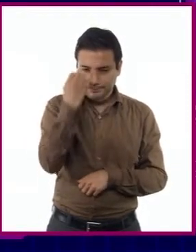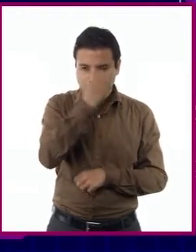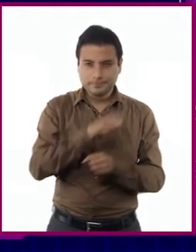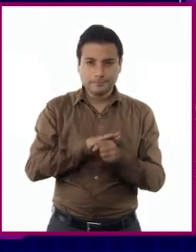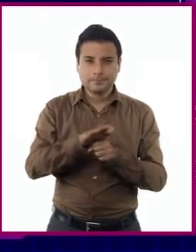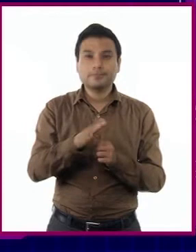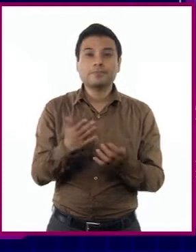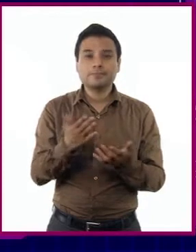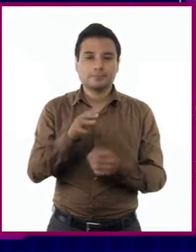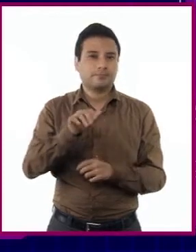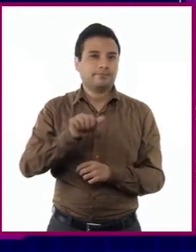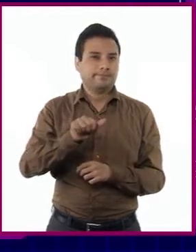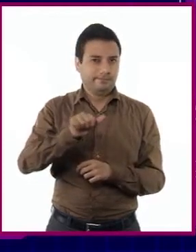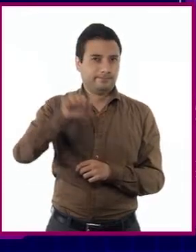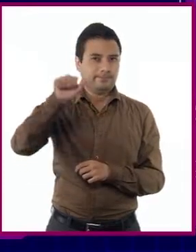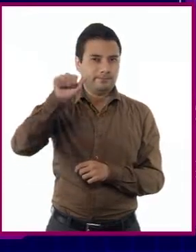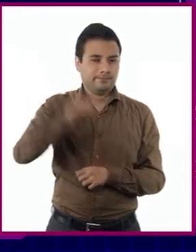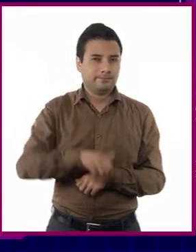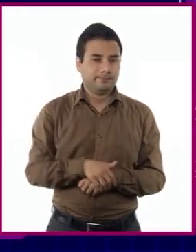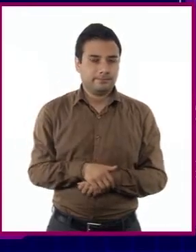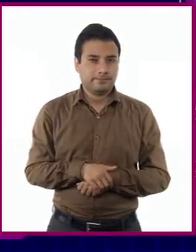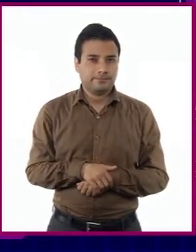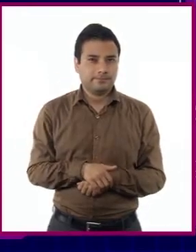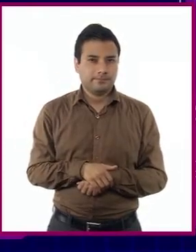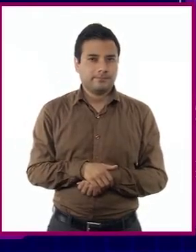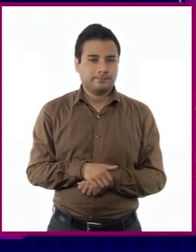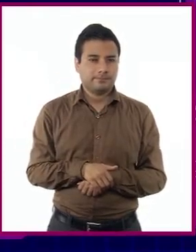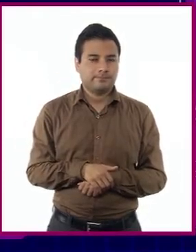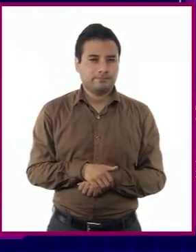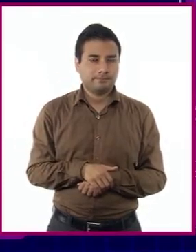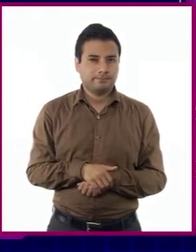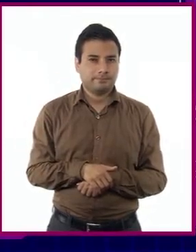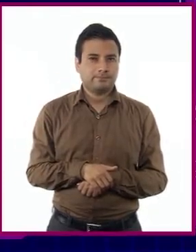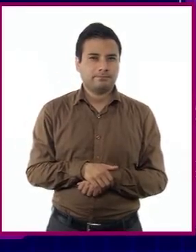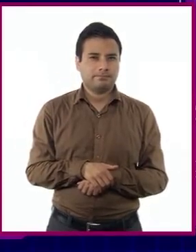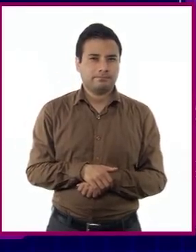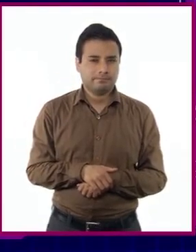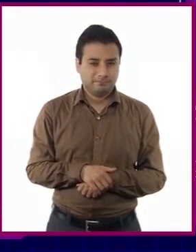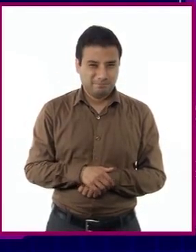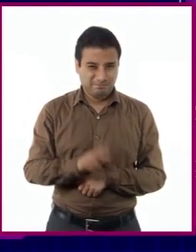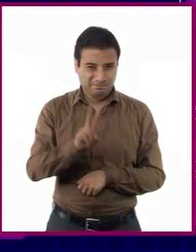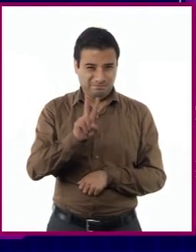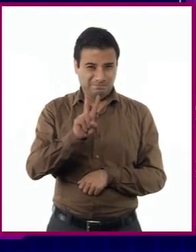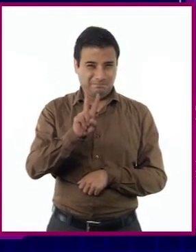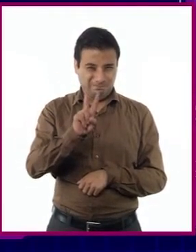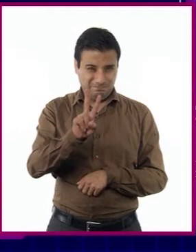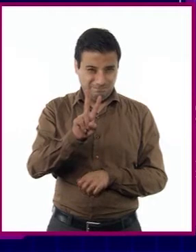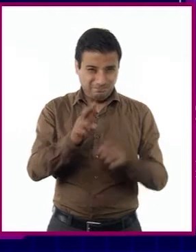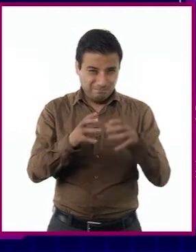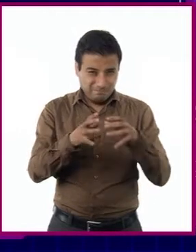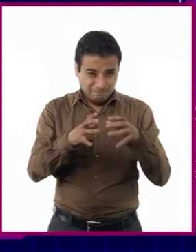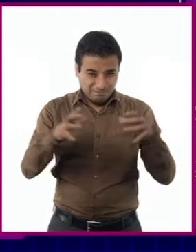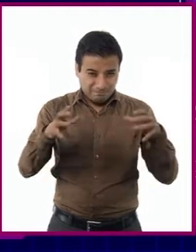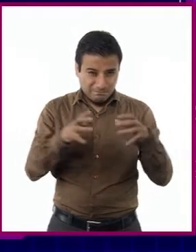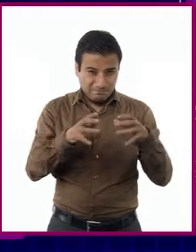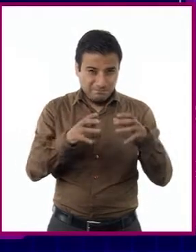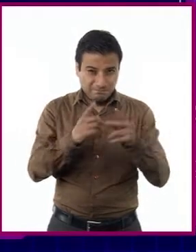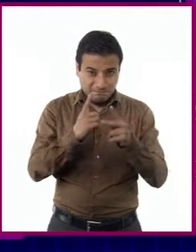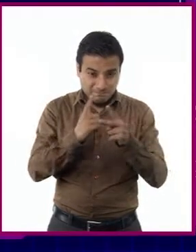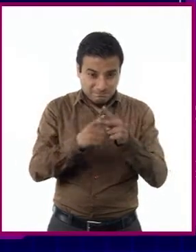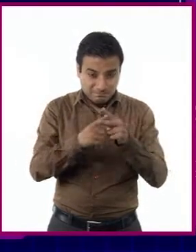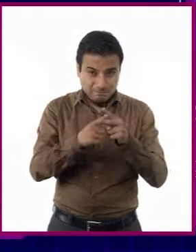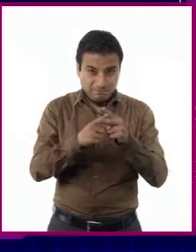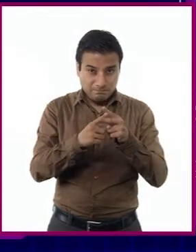altura de los cilindros conjetura el volumen el cilindro recto dependerá únicamente